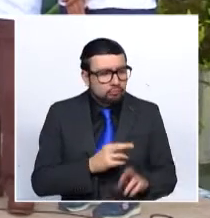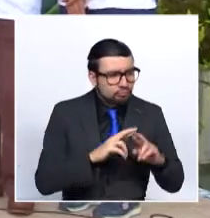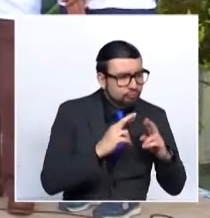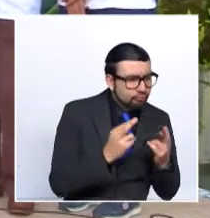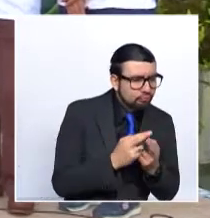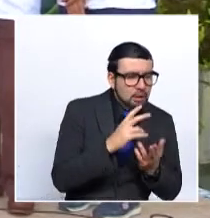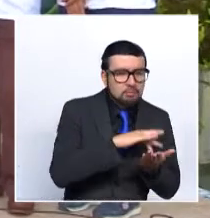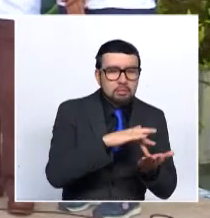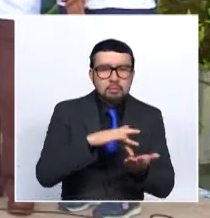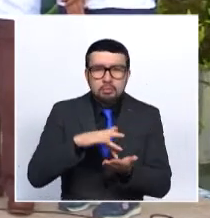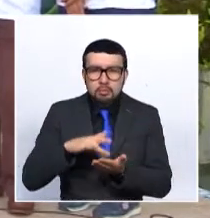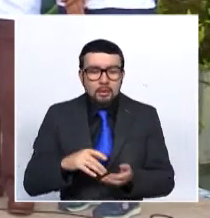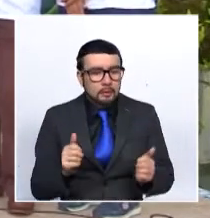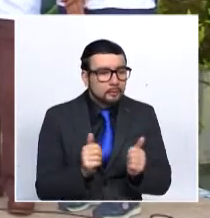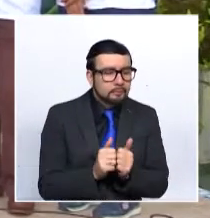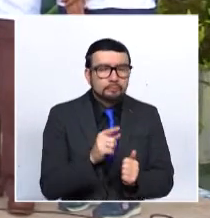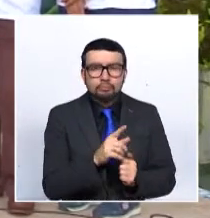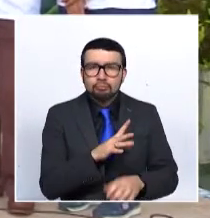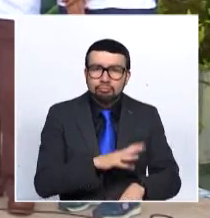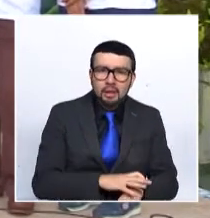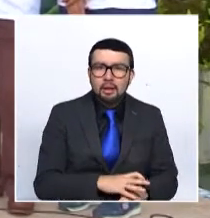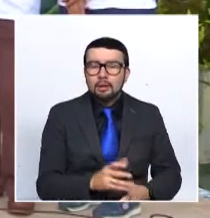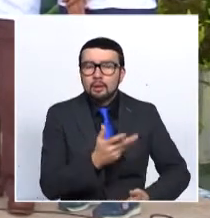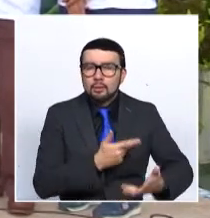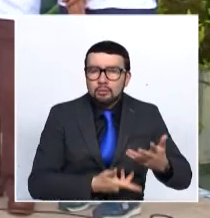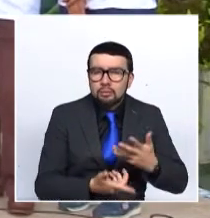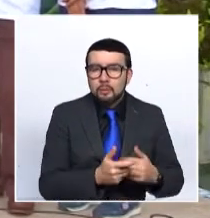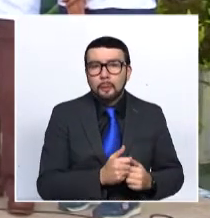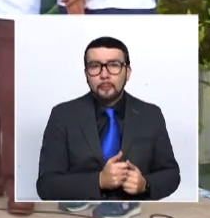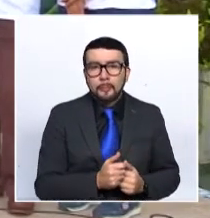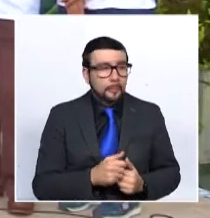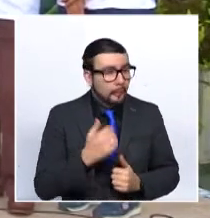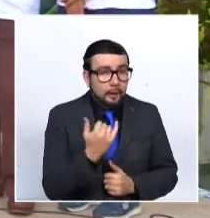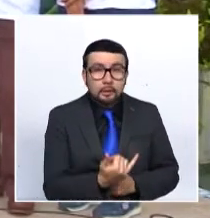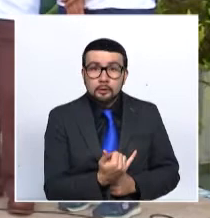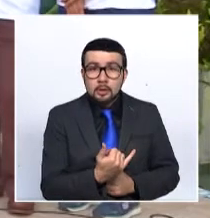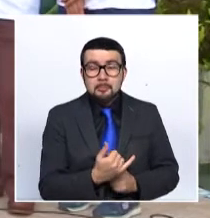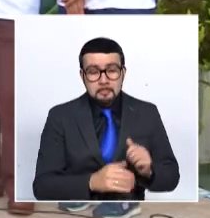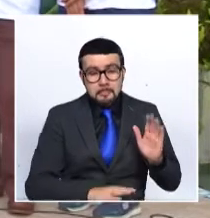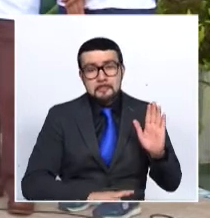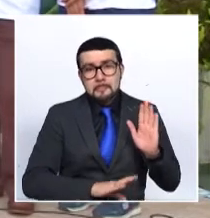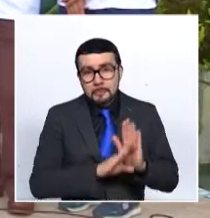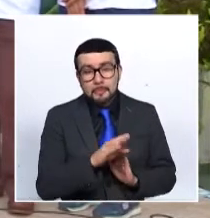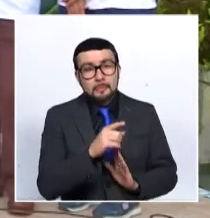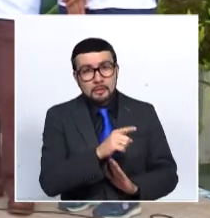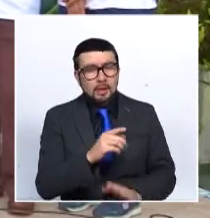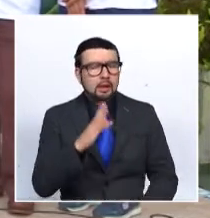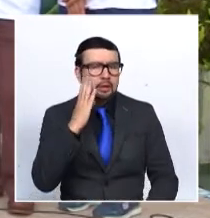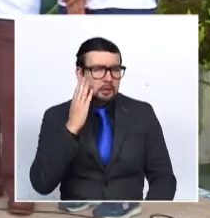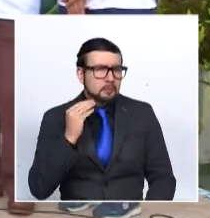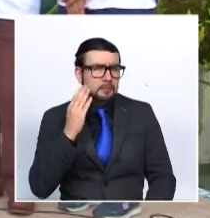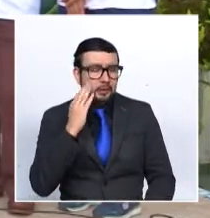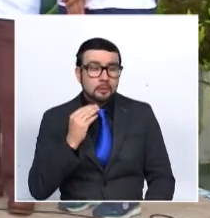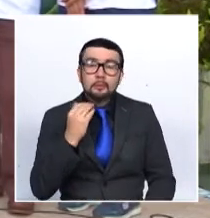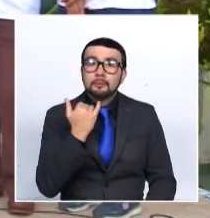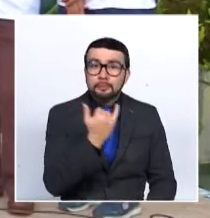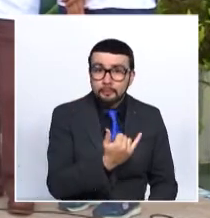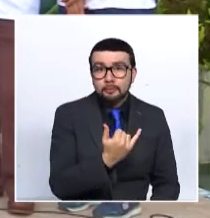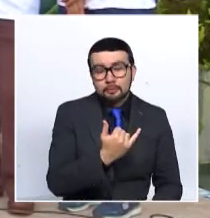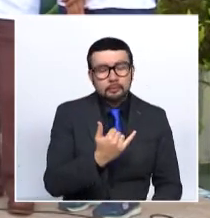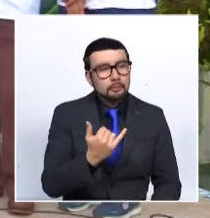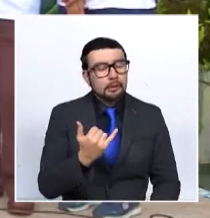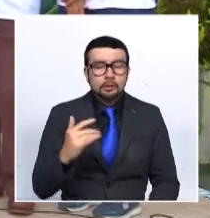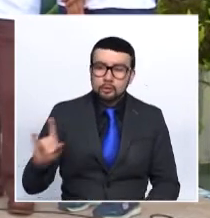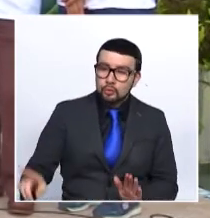diagnóstico y de acompañamiento del médico, y esto ha sido una experiencia para escribirla, donde